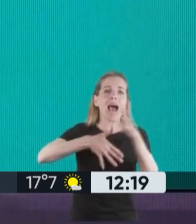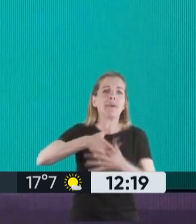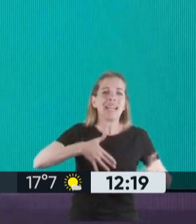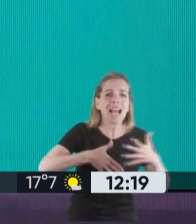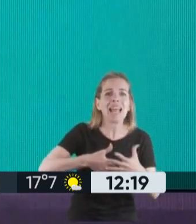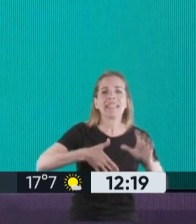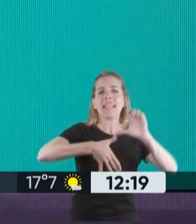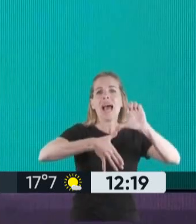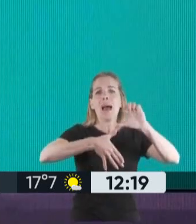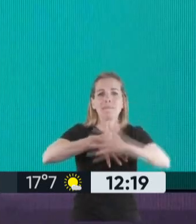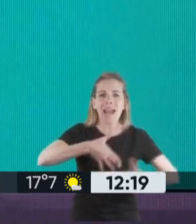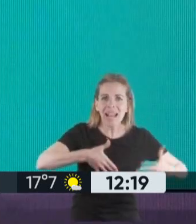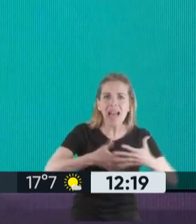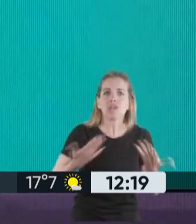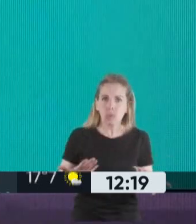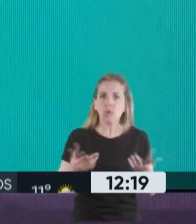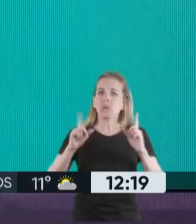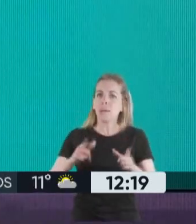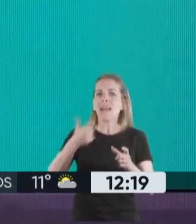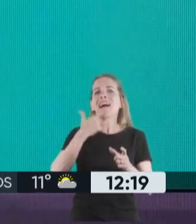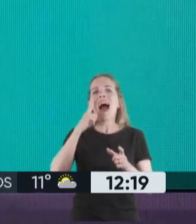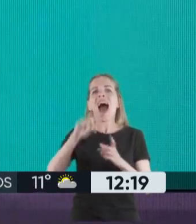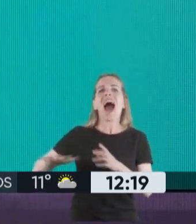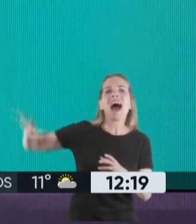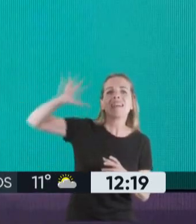Sur, en parte de Asia.